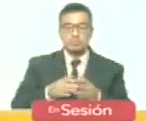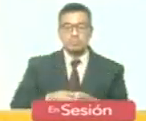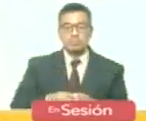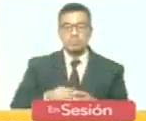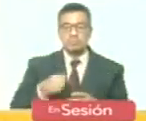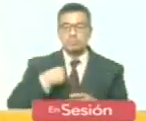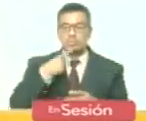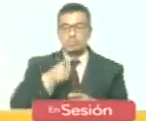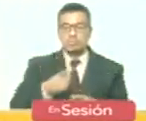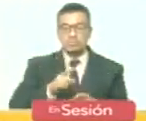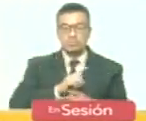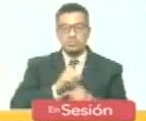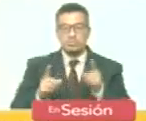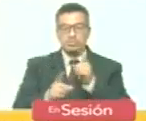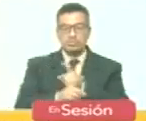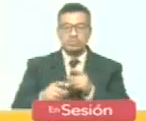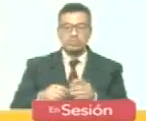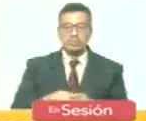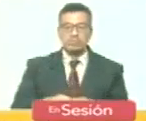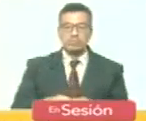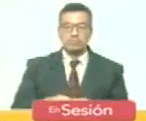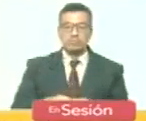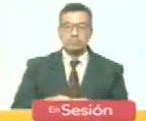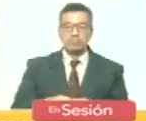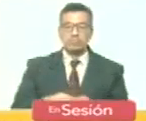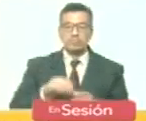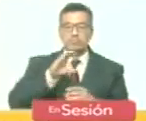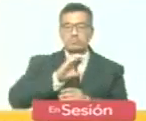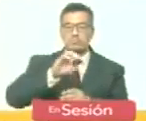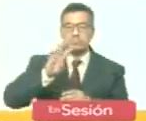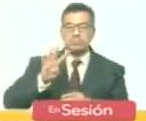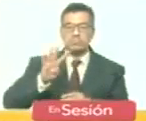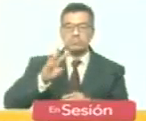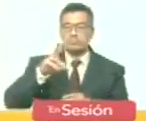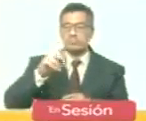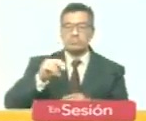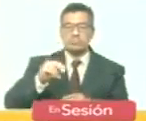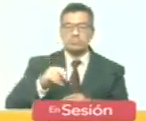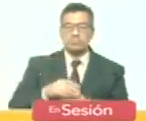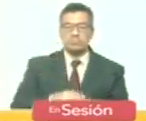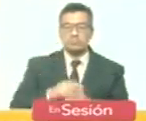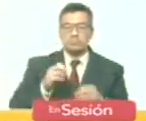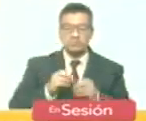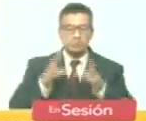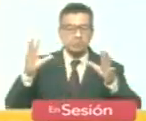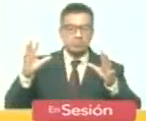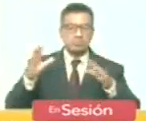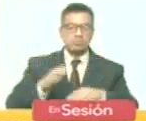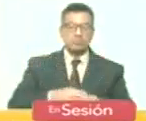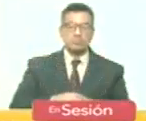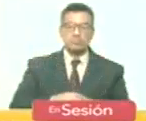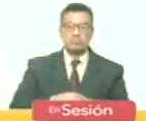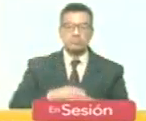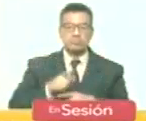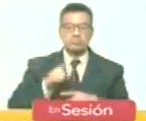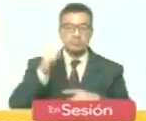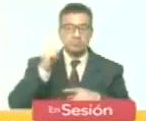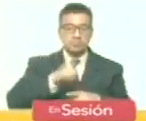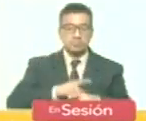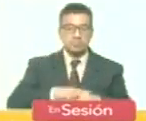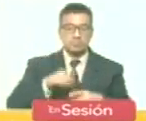a tratar de tergiversar, el explosivo C4 no explota en presencia